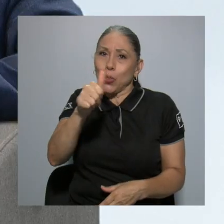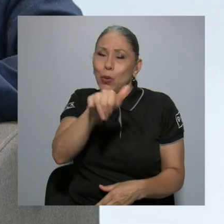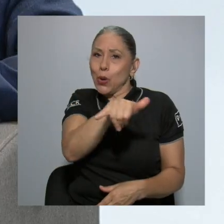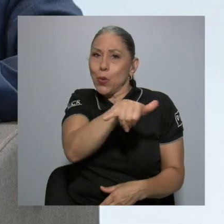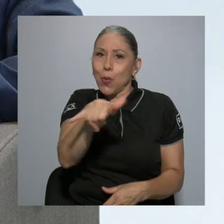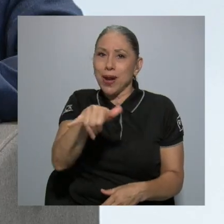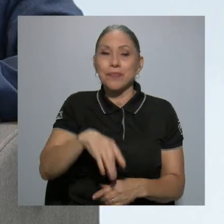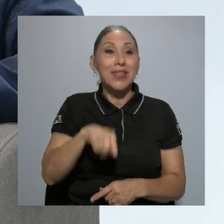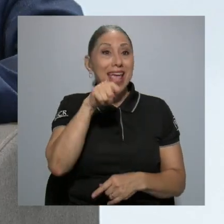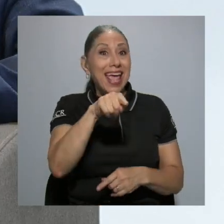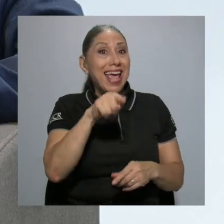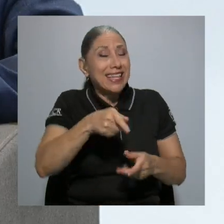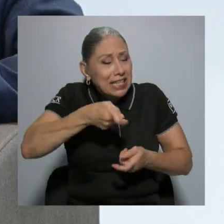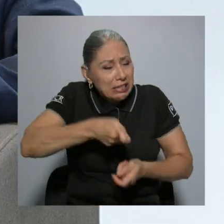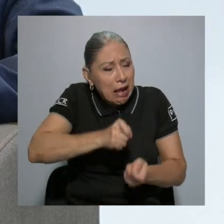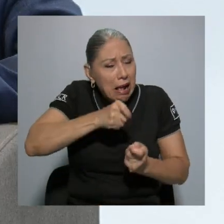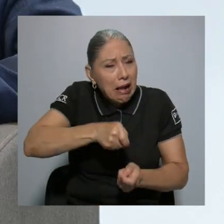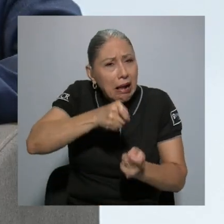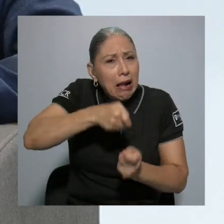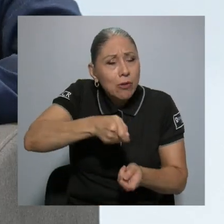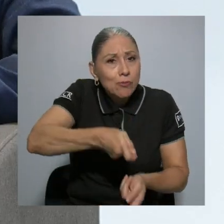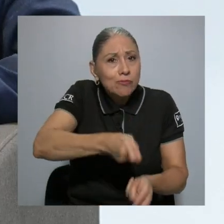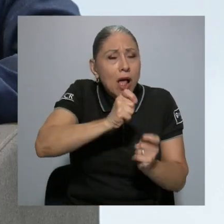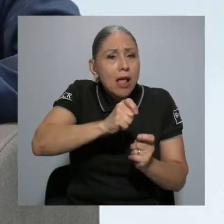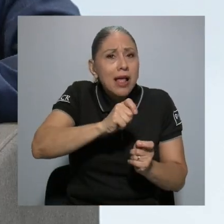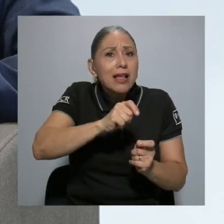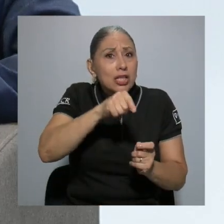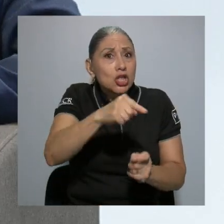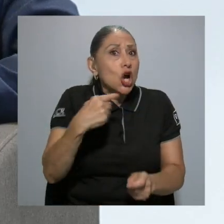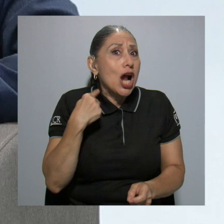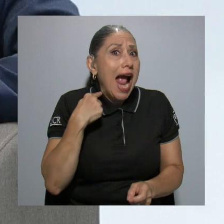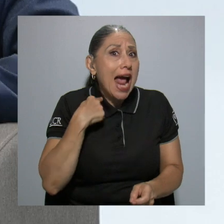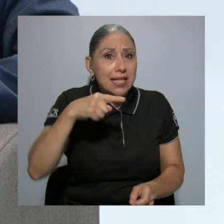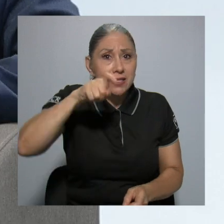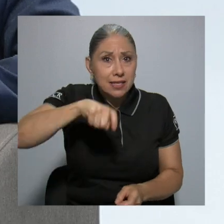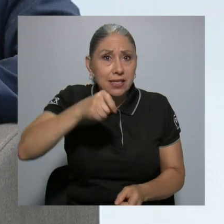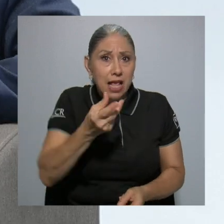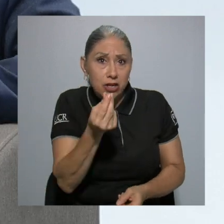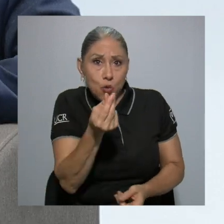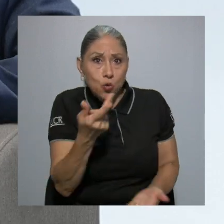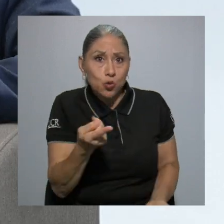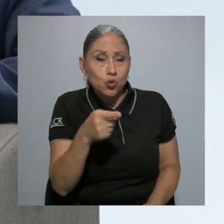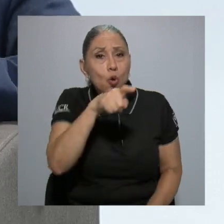menos, don Mario, son caras, requieren de recursos. Usted tiene que ir con